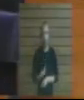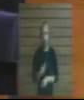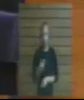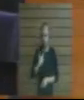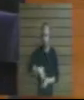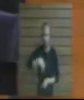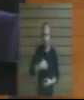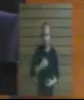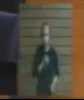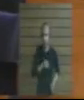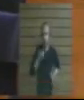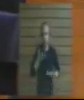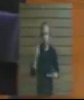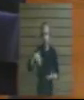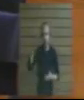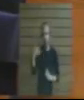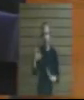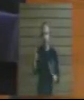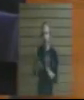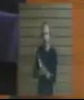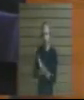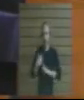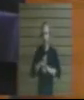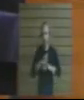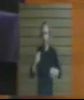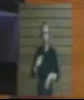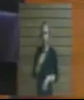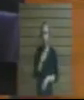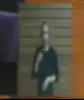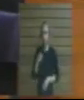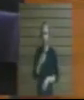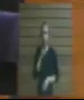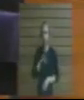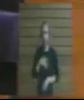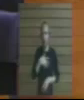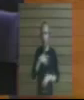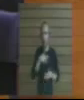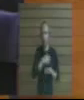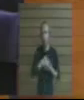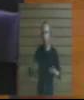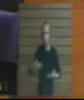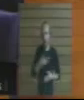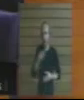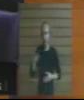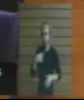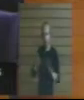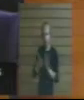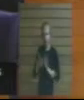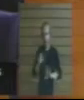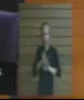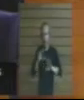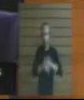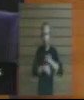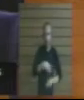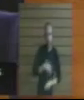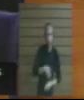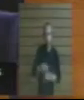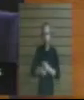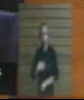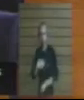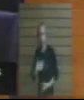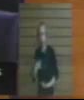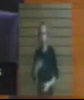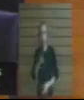que se puede hacer o lo que no se puede hacer con los... en torno a los 200 millones de euros. Con rotundidad. Pero es más, habla del 135.